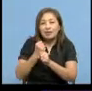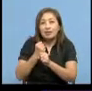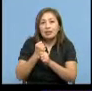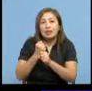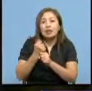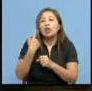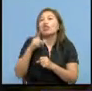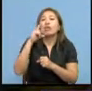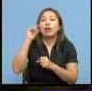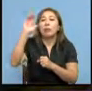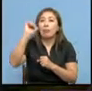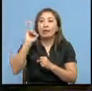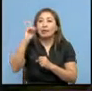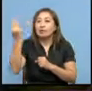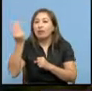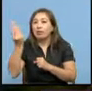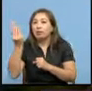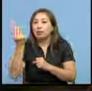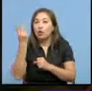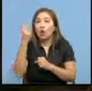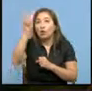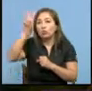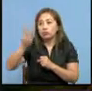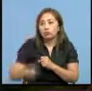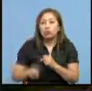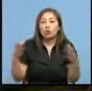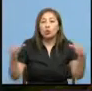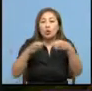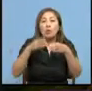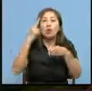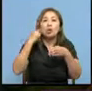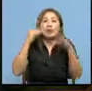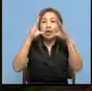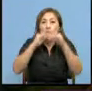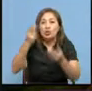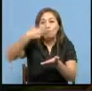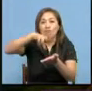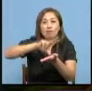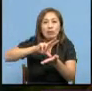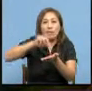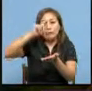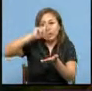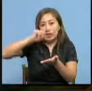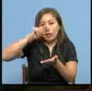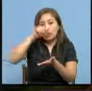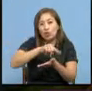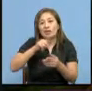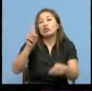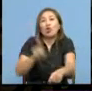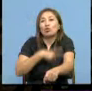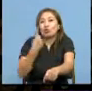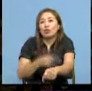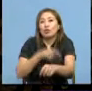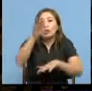realizamos los días martes y los días sábados nos juntamos a las 21 horas en la esquina de la plaza del grano donde ya es tradicional que